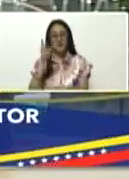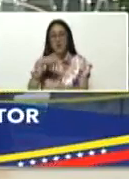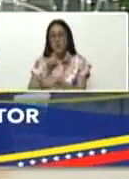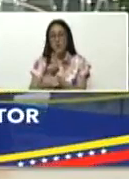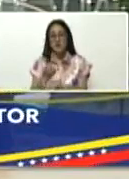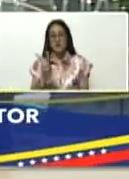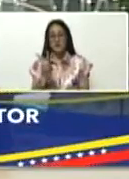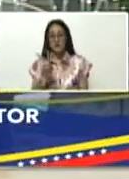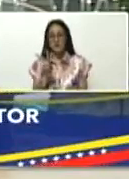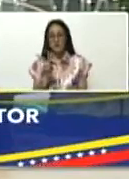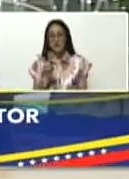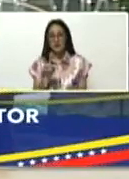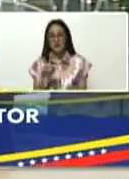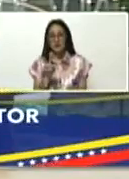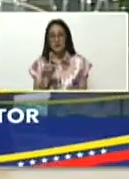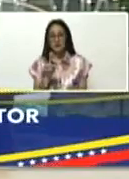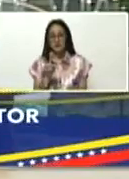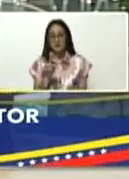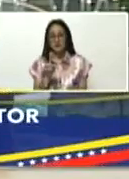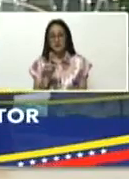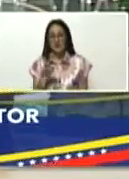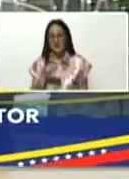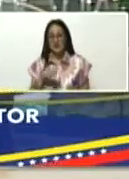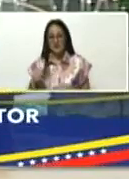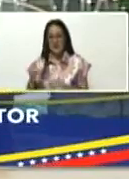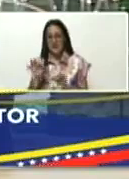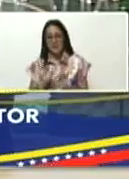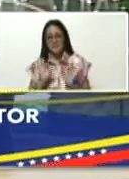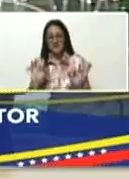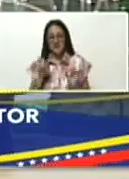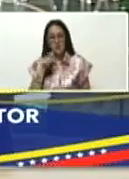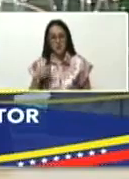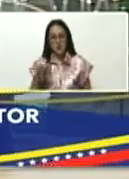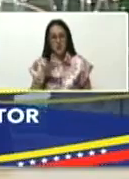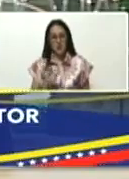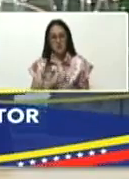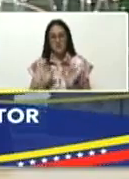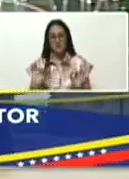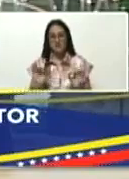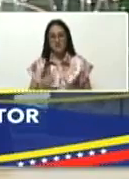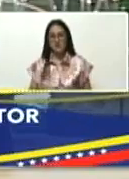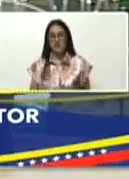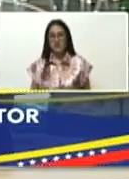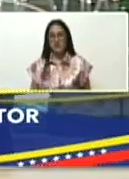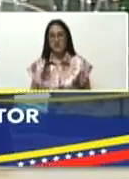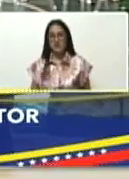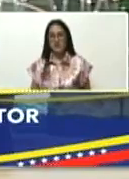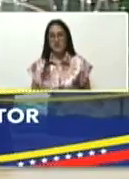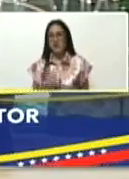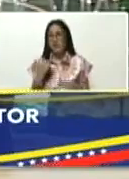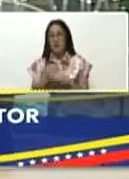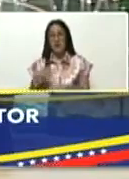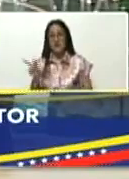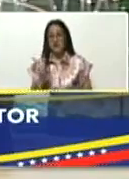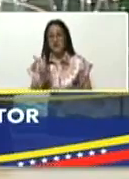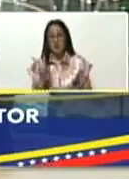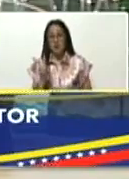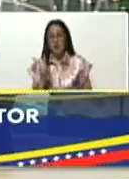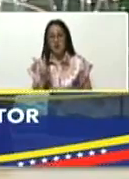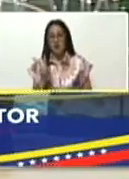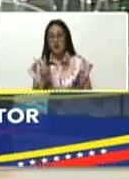una patria única, una tierra especial, un pueblo especial. Como Venezuela, no hay